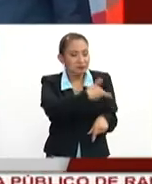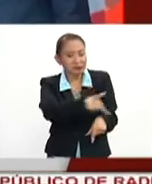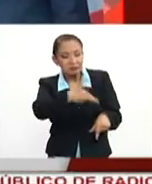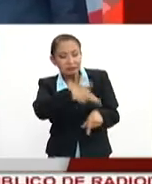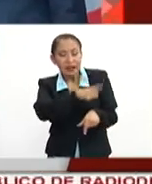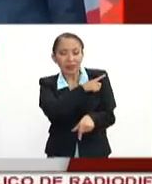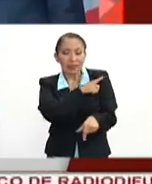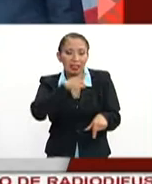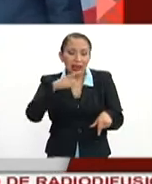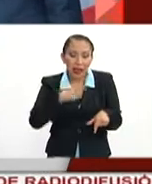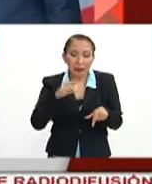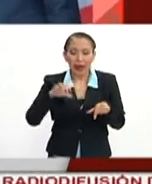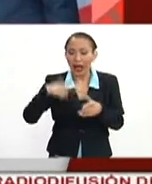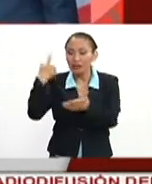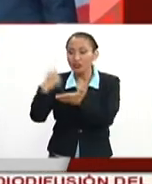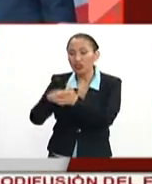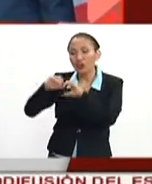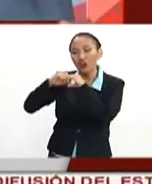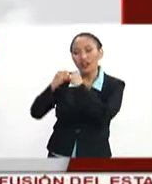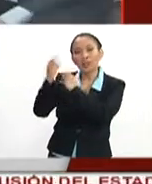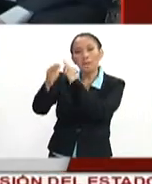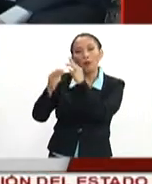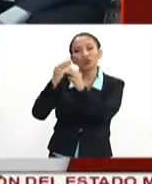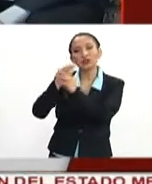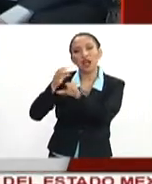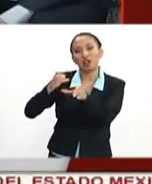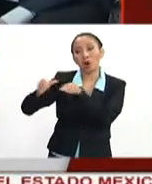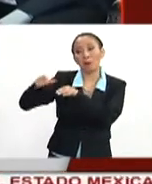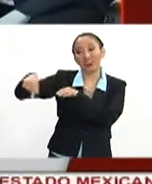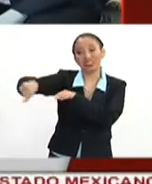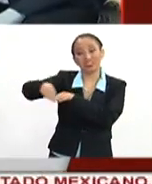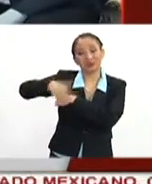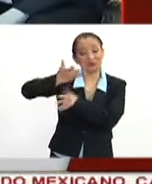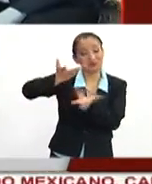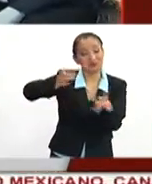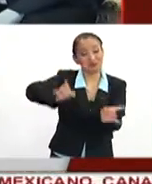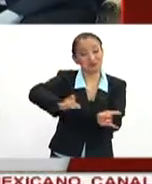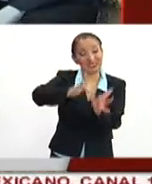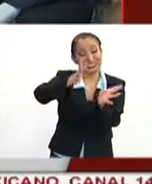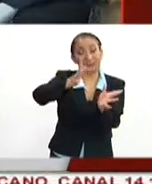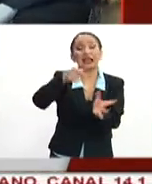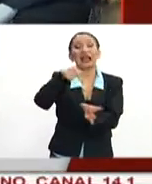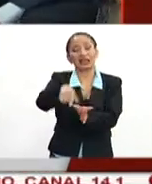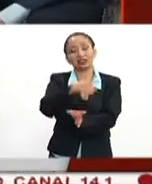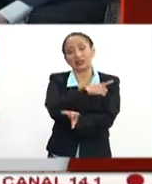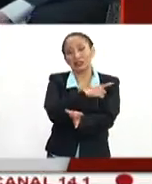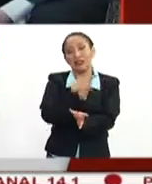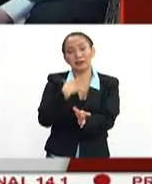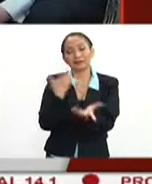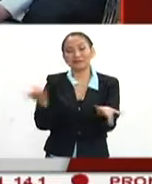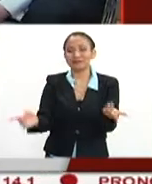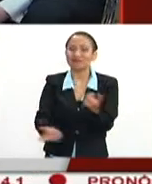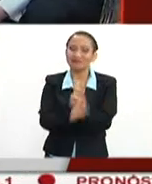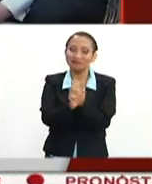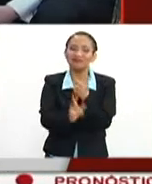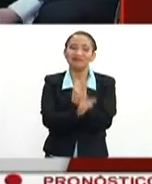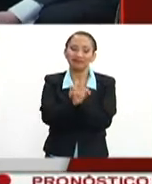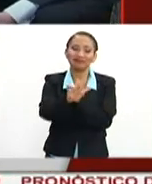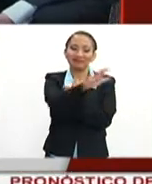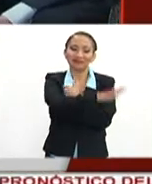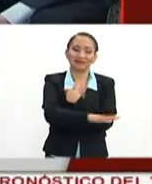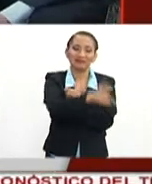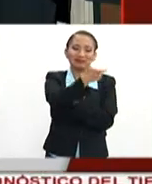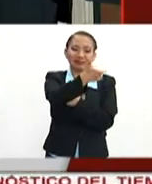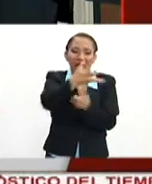que dirimir en la Organización Mundial de Comercio. Y bueno, pues esto tendría también consecuencias en torno a